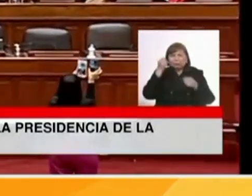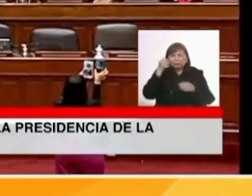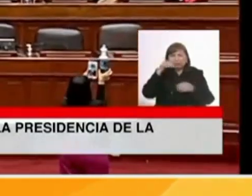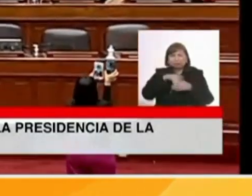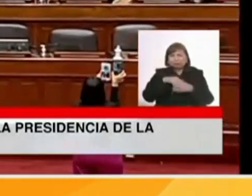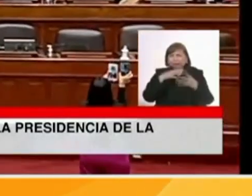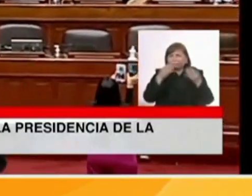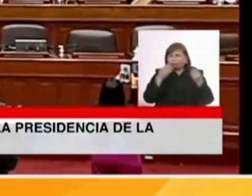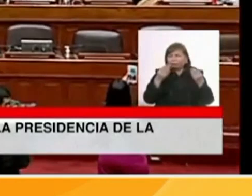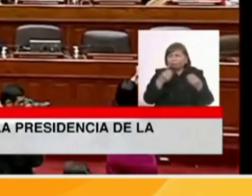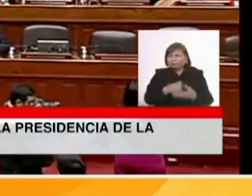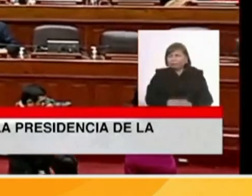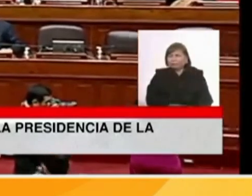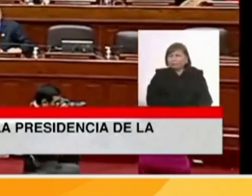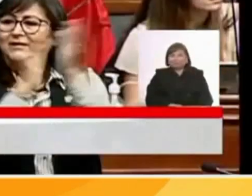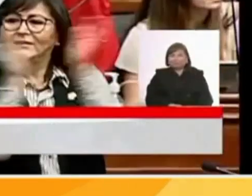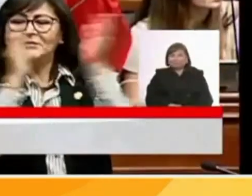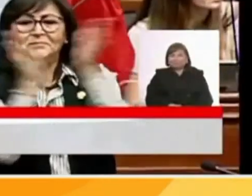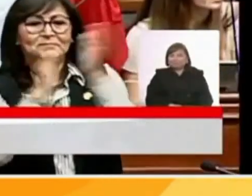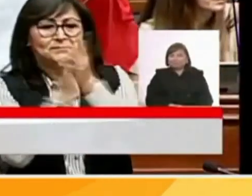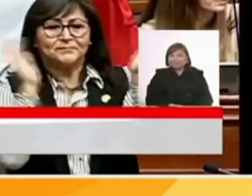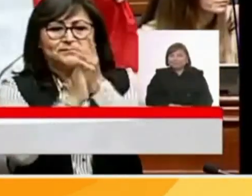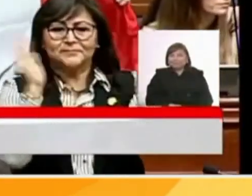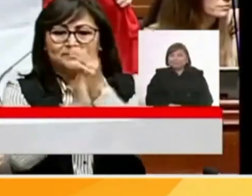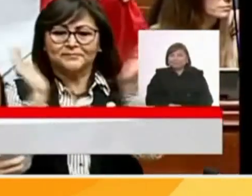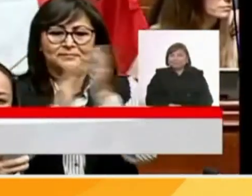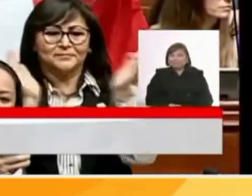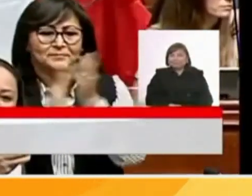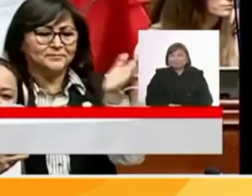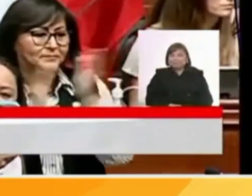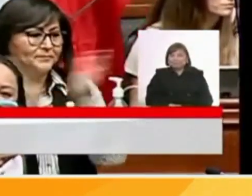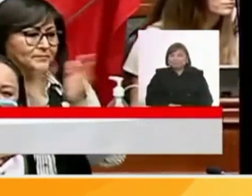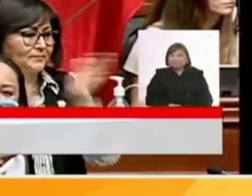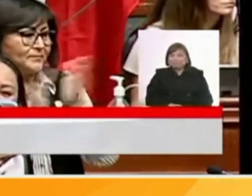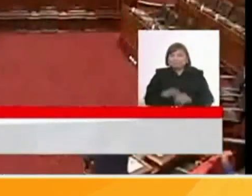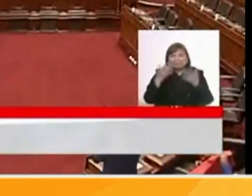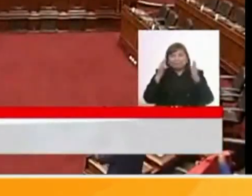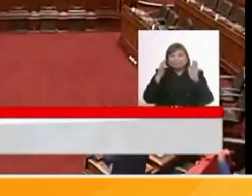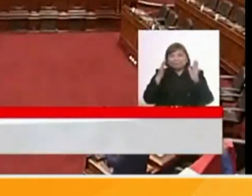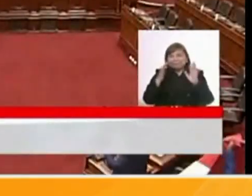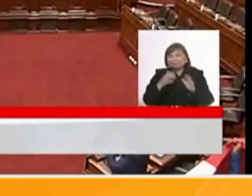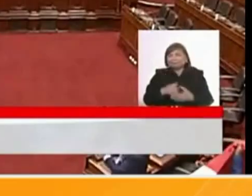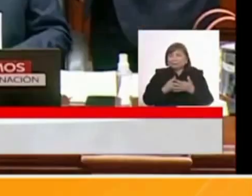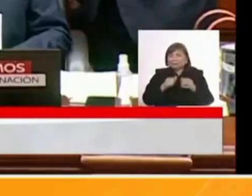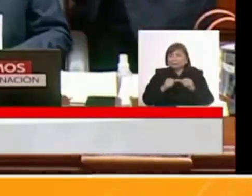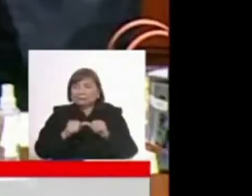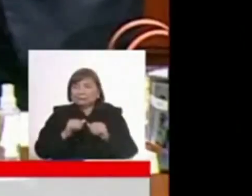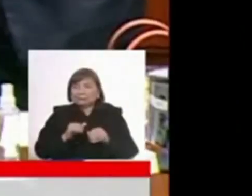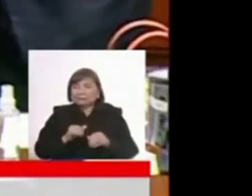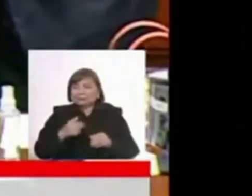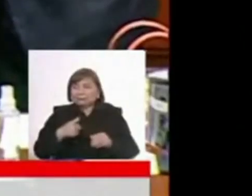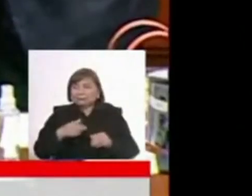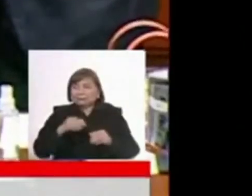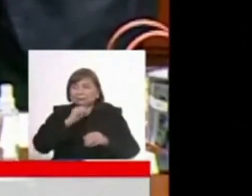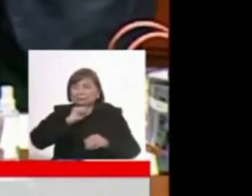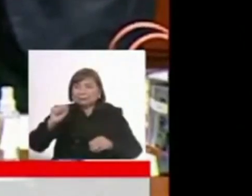con los mecanismos que tenían y que son legales llegados en puntos por unanimidad seis atenciones destituido a los